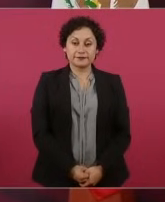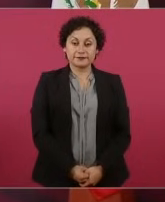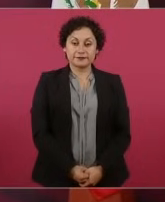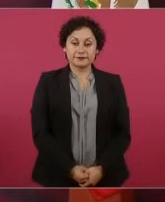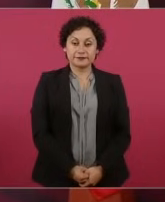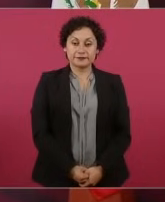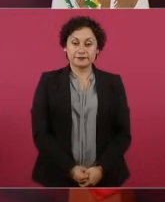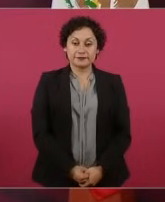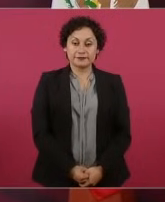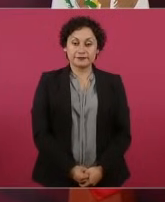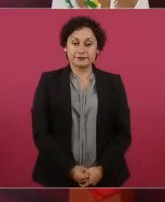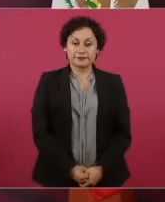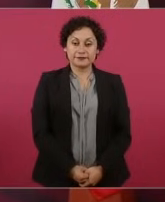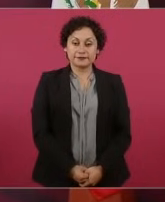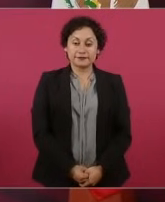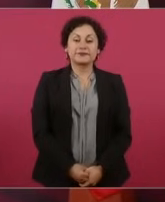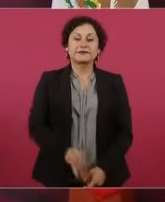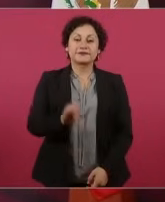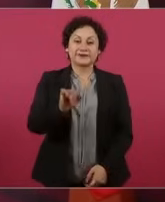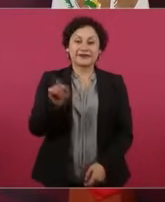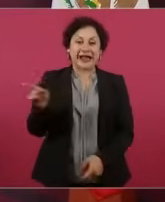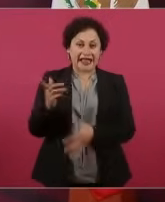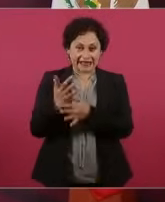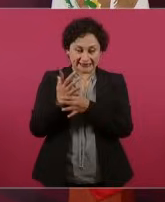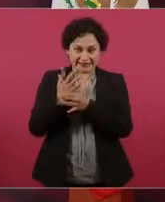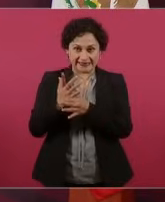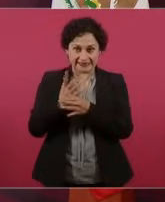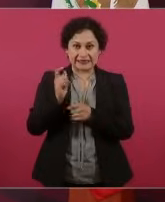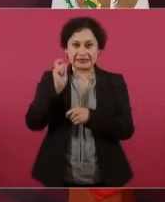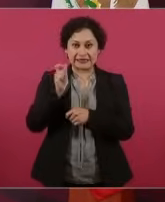Sí, que los que se identificaban con la izquierda.